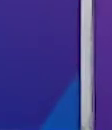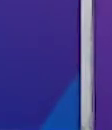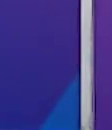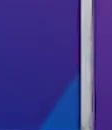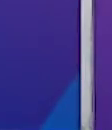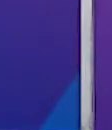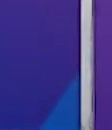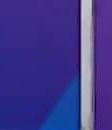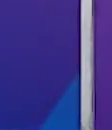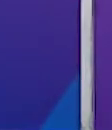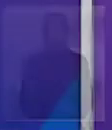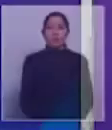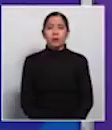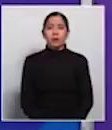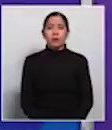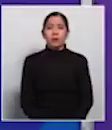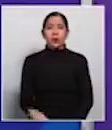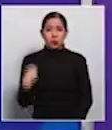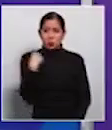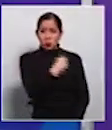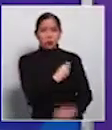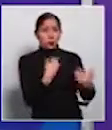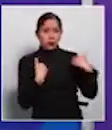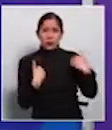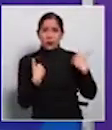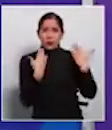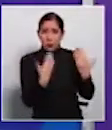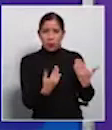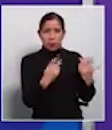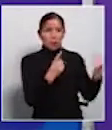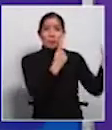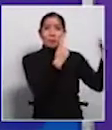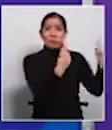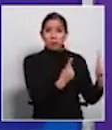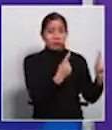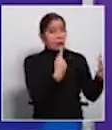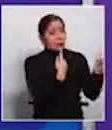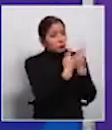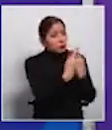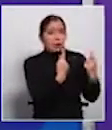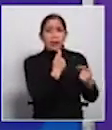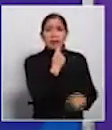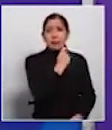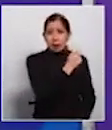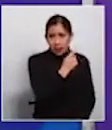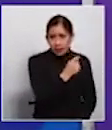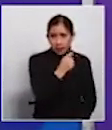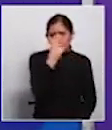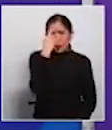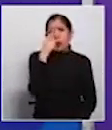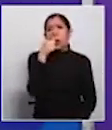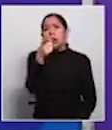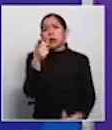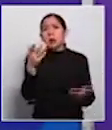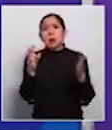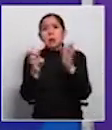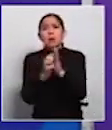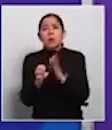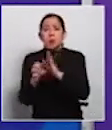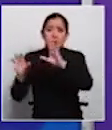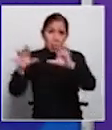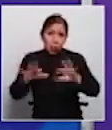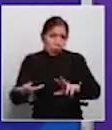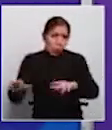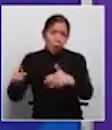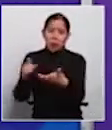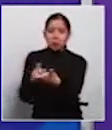los adolescentes, para que puedan tener esta precaución necesaria al momento de estar en redes sociales o tal vez en algunos juegos, pero